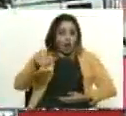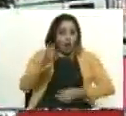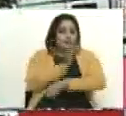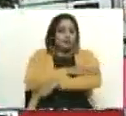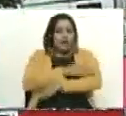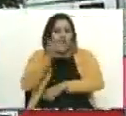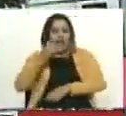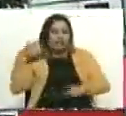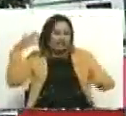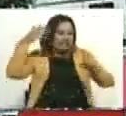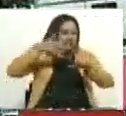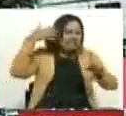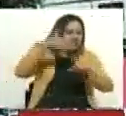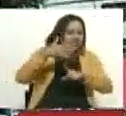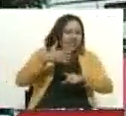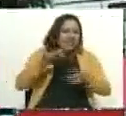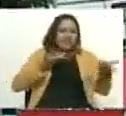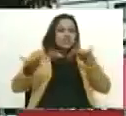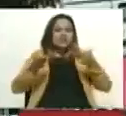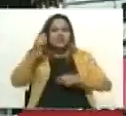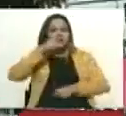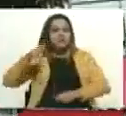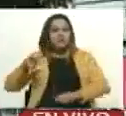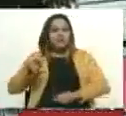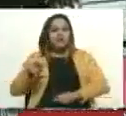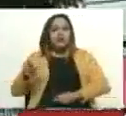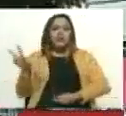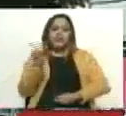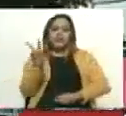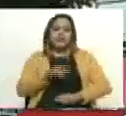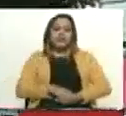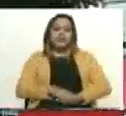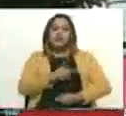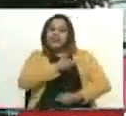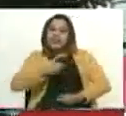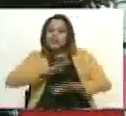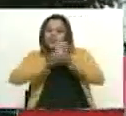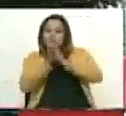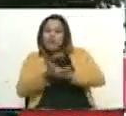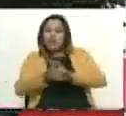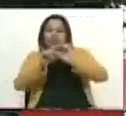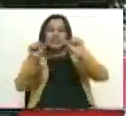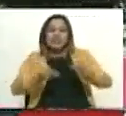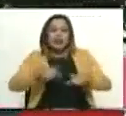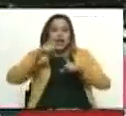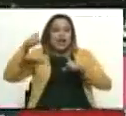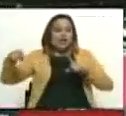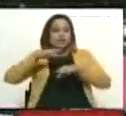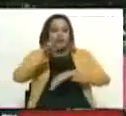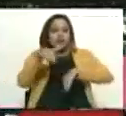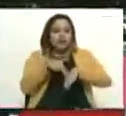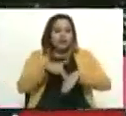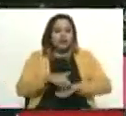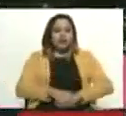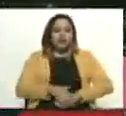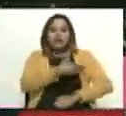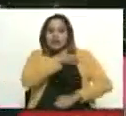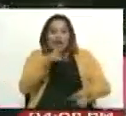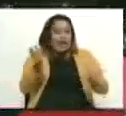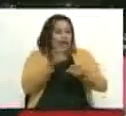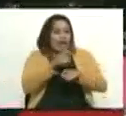de los servicios públicos de Venezuela. Trataron de destruir el sistema eléctrico nacional. Hicieron lo posible para que el gas doméstico no